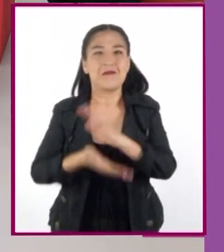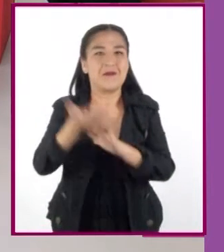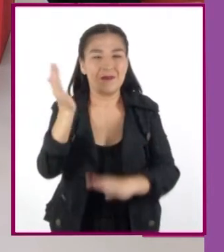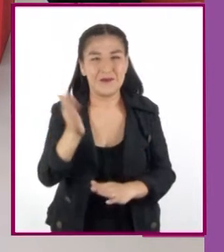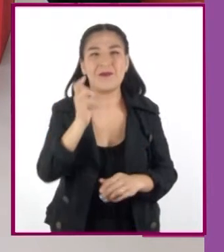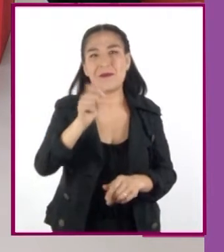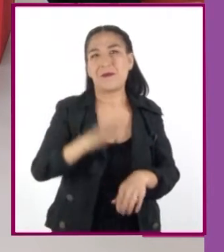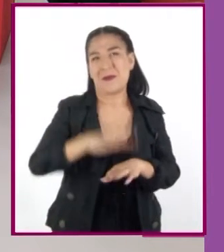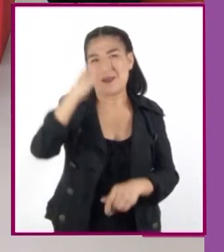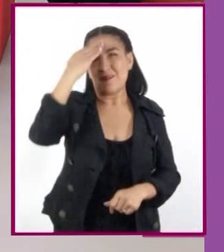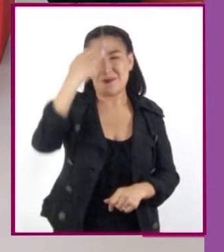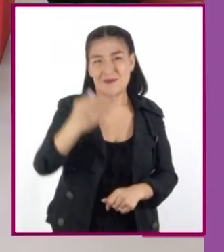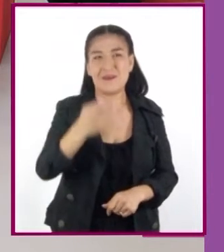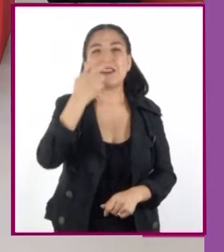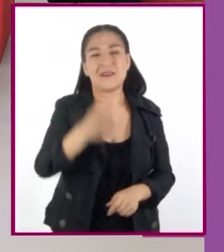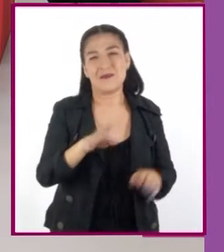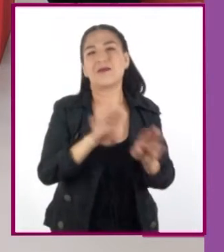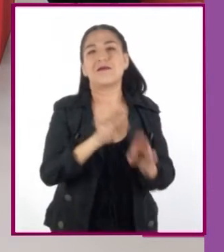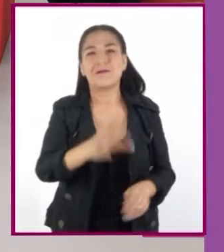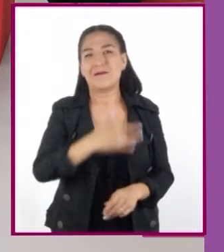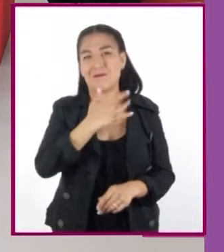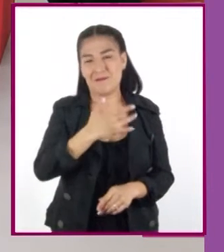parte del tiempo, es lo deseable.